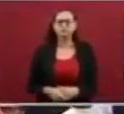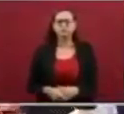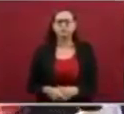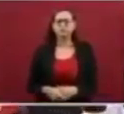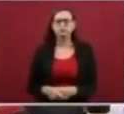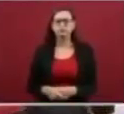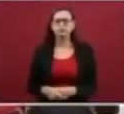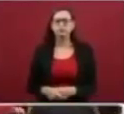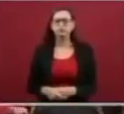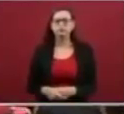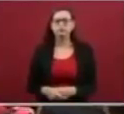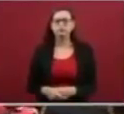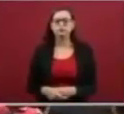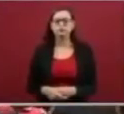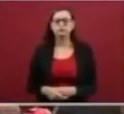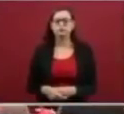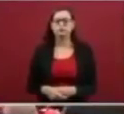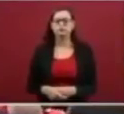Se trata